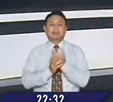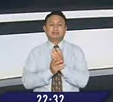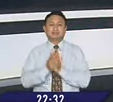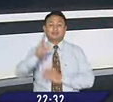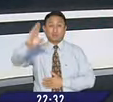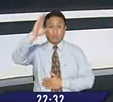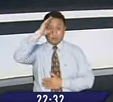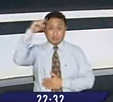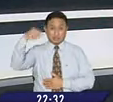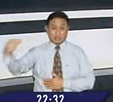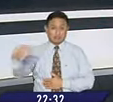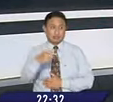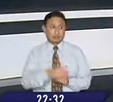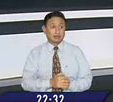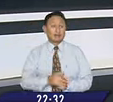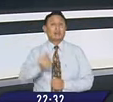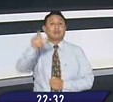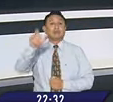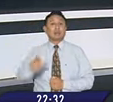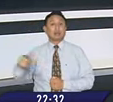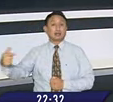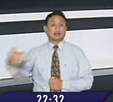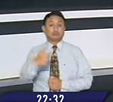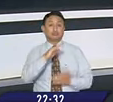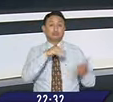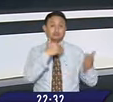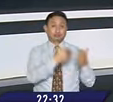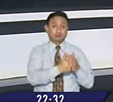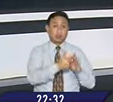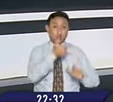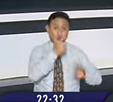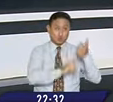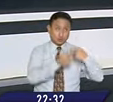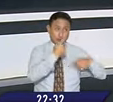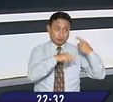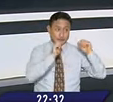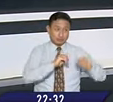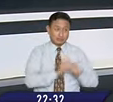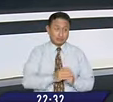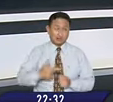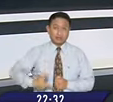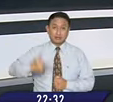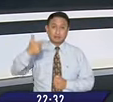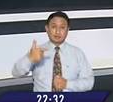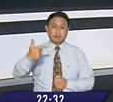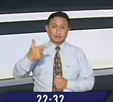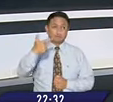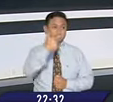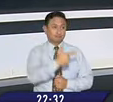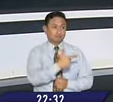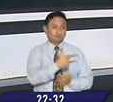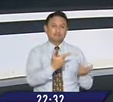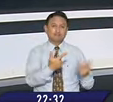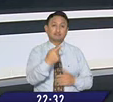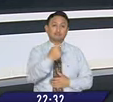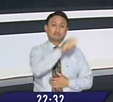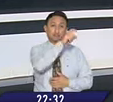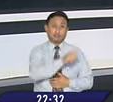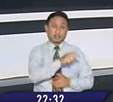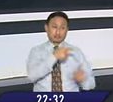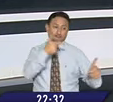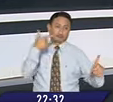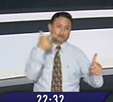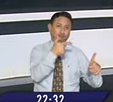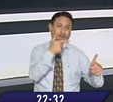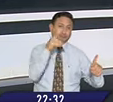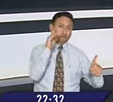Un video registró cómo un sujeto armado llegó hasta una licorería con un arma en mano, con el fin de amedrentar a las